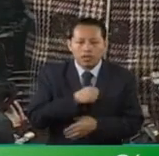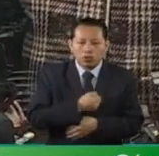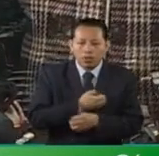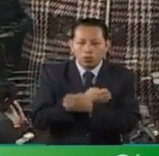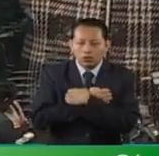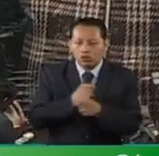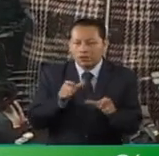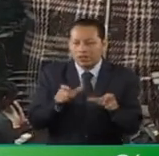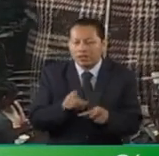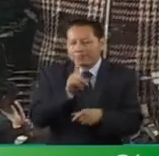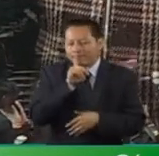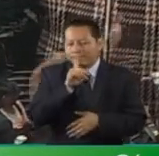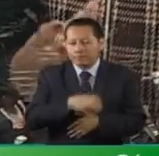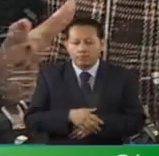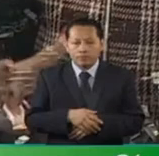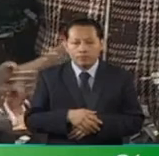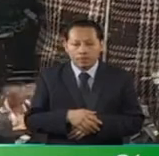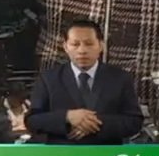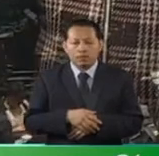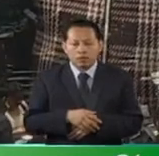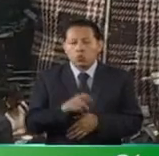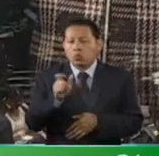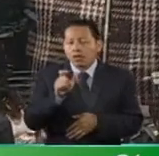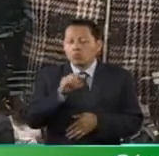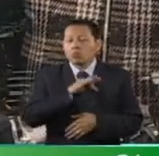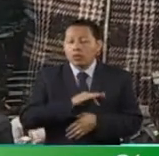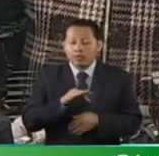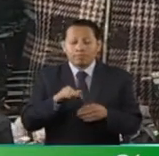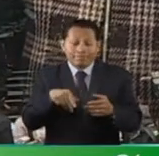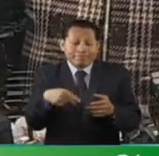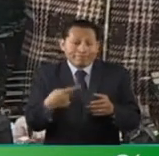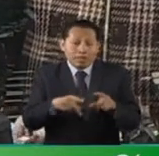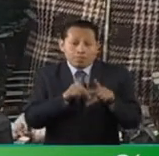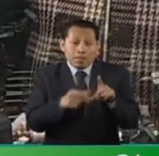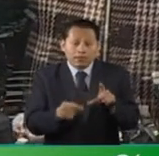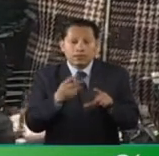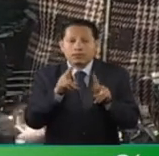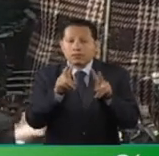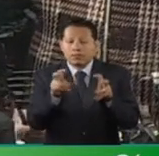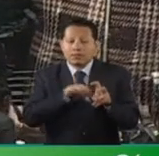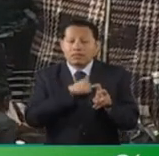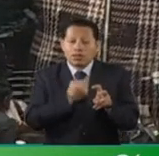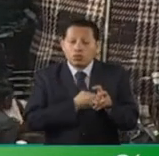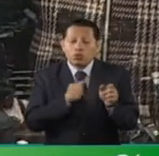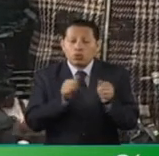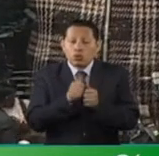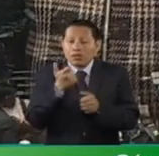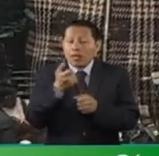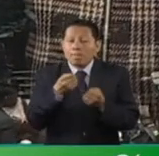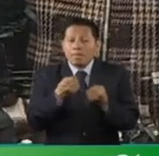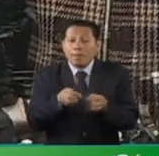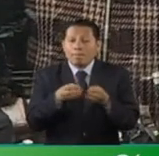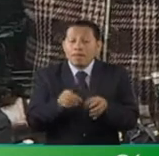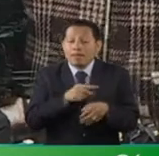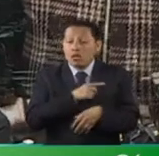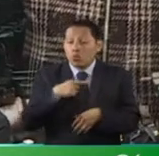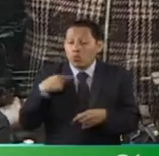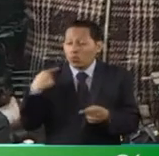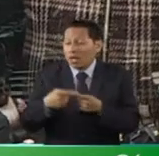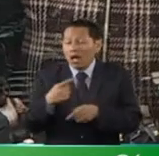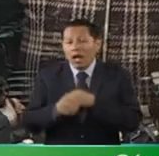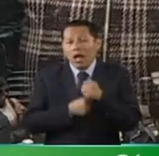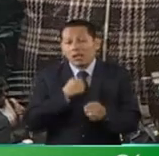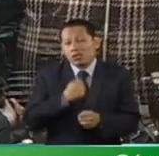educación y seguridad. ¿Cuánto se hubiera podido hacer en el país en materia de salud con todo el dinero que se ha perdido y endeudado en estos últimos